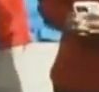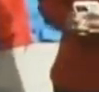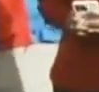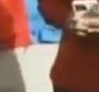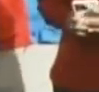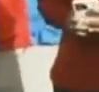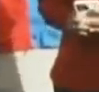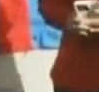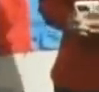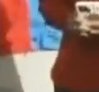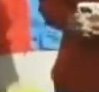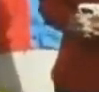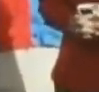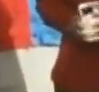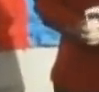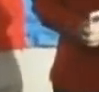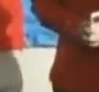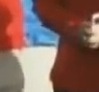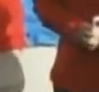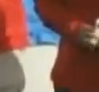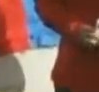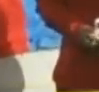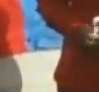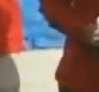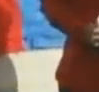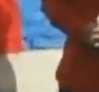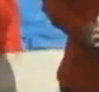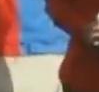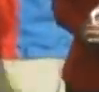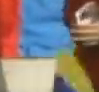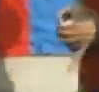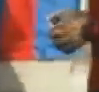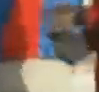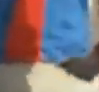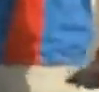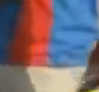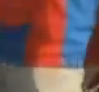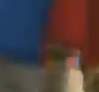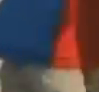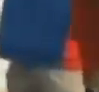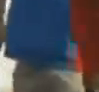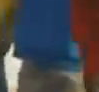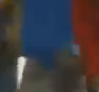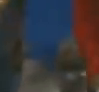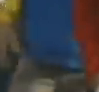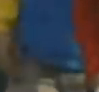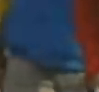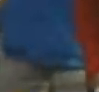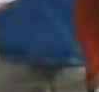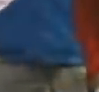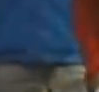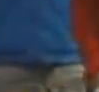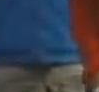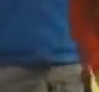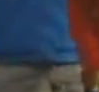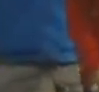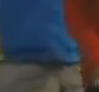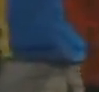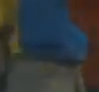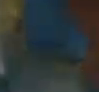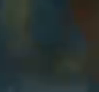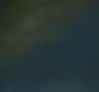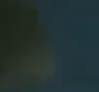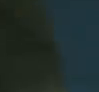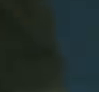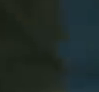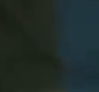socialismo. Rumbo al 2030, así lo ha expresado el jefe de Estado que comparte hasta ahora con